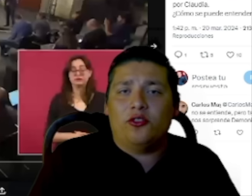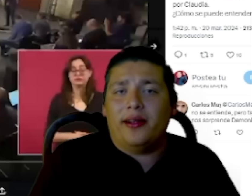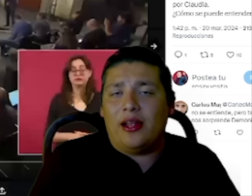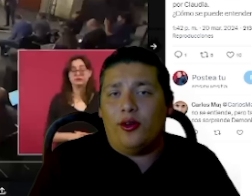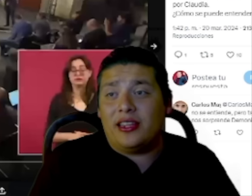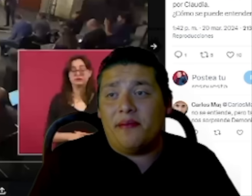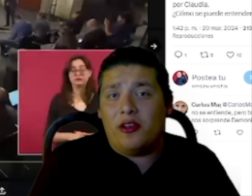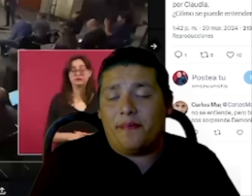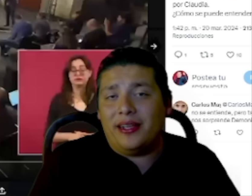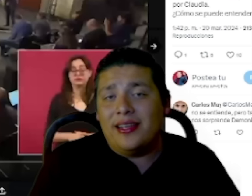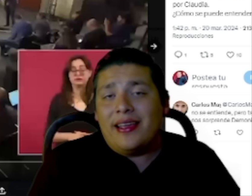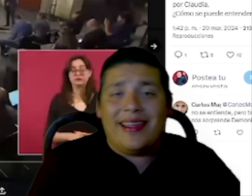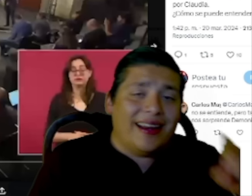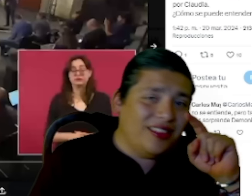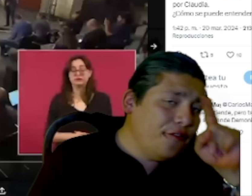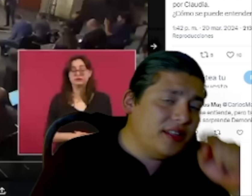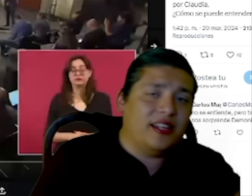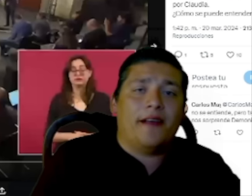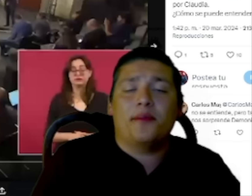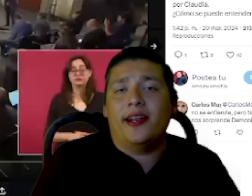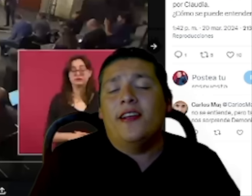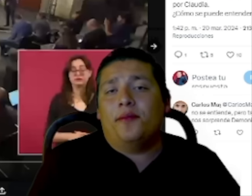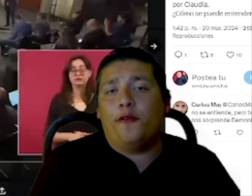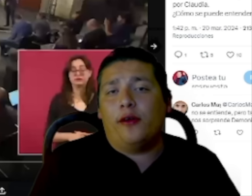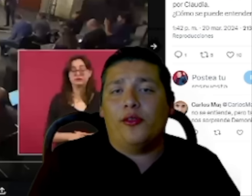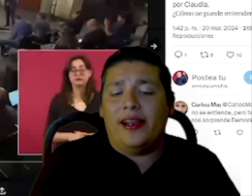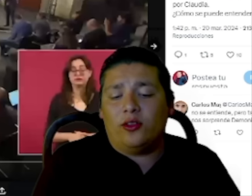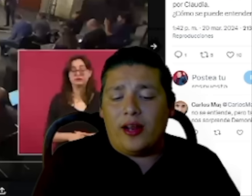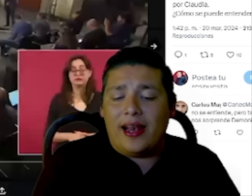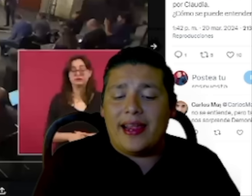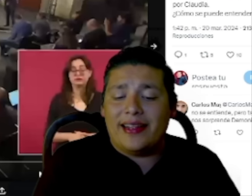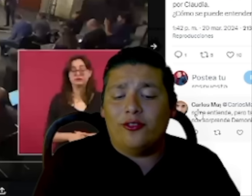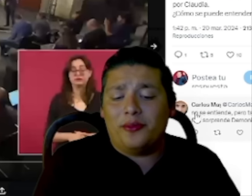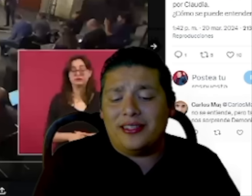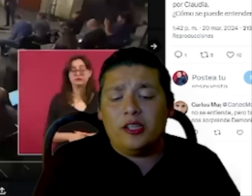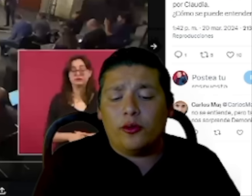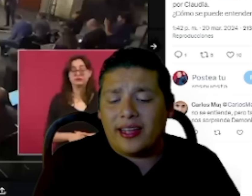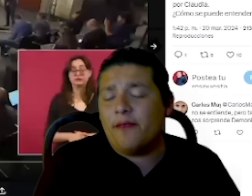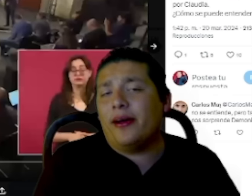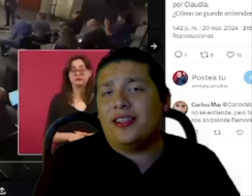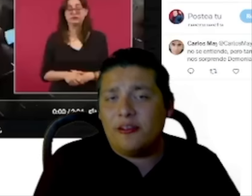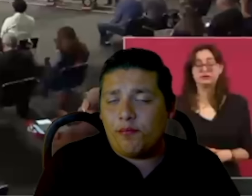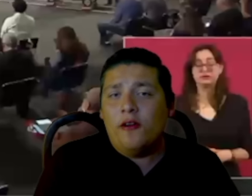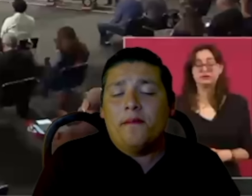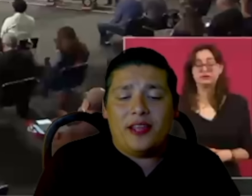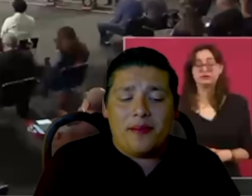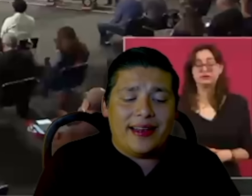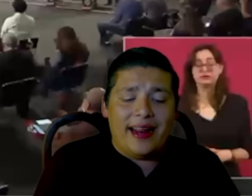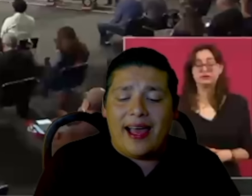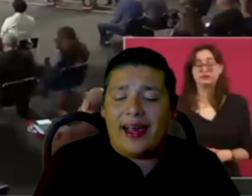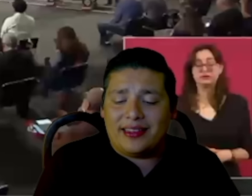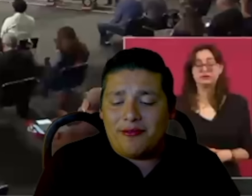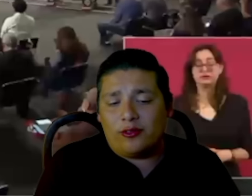Hernández, exgobernador de Tamaulipas y artífice también del fraude electoral en el 2006, porque él participó